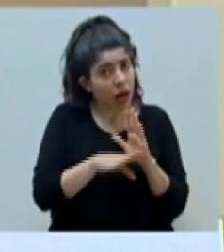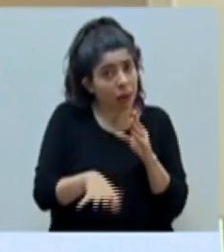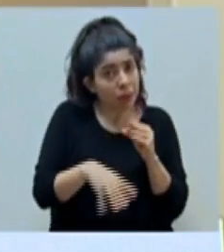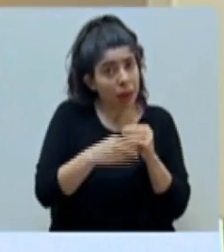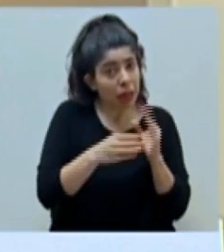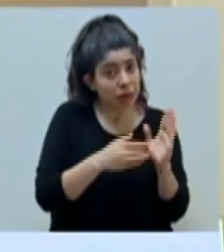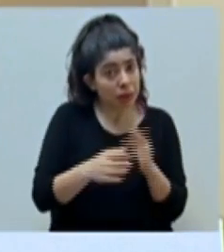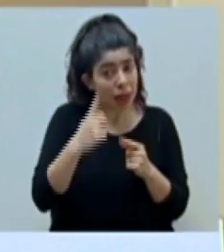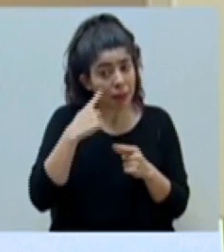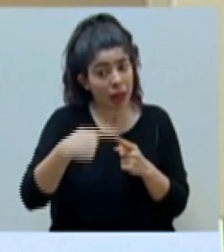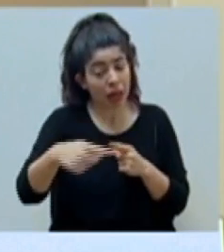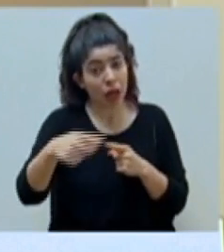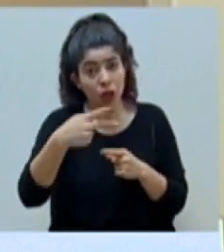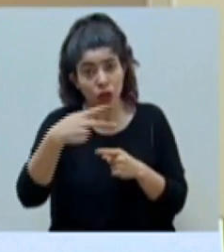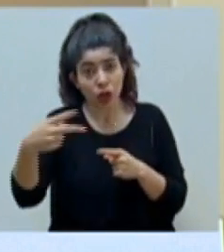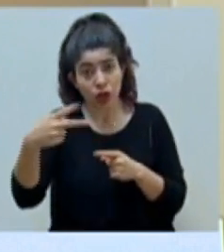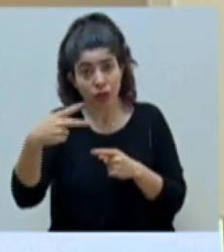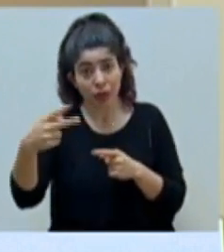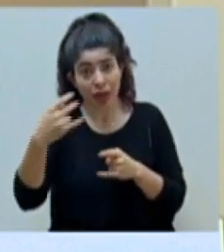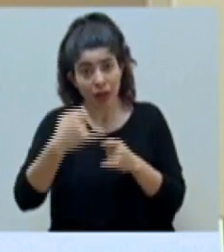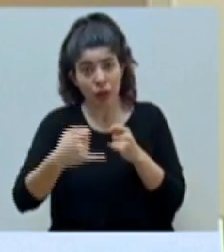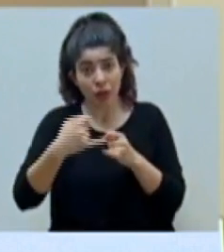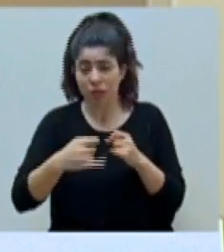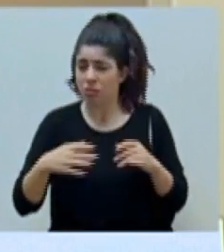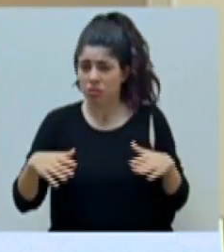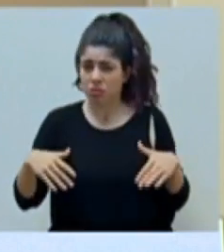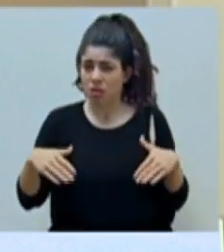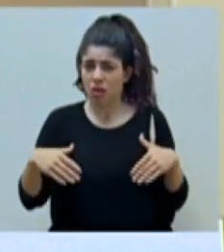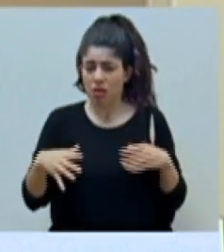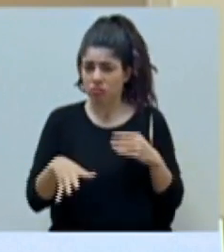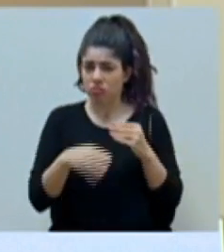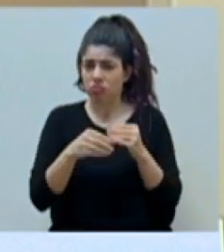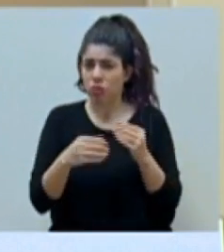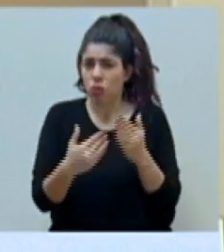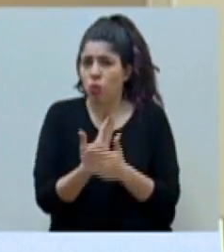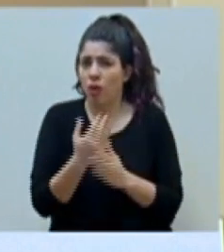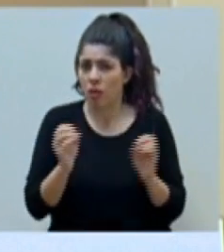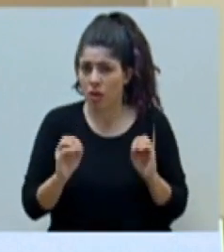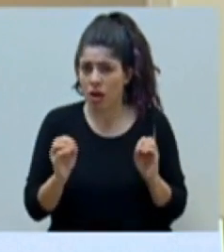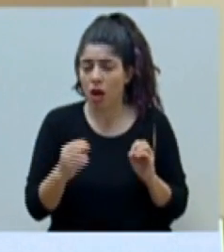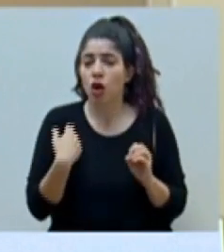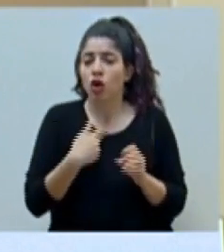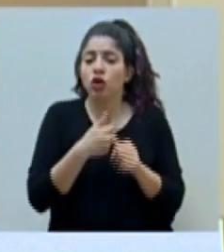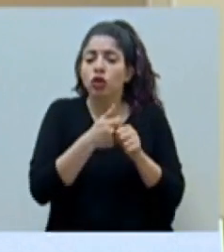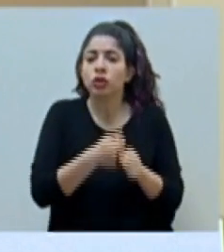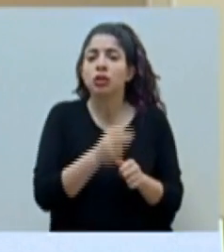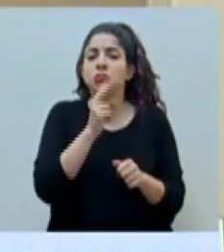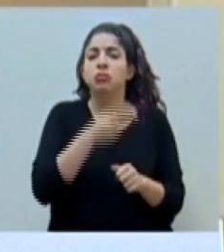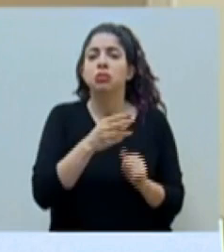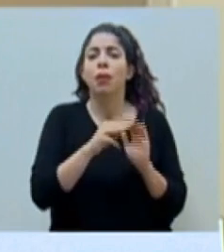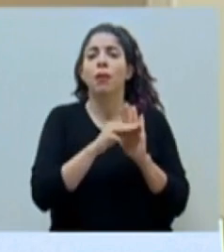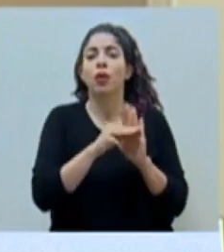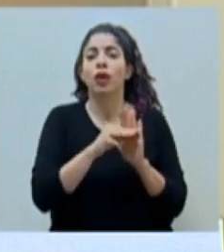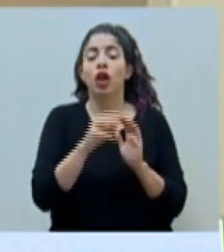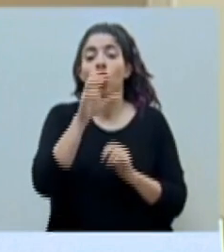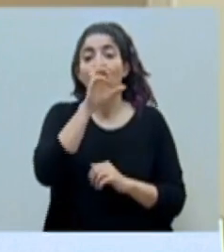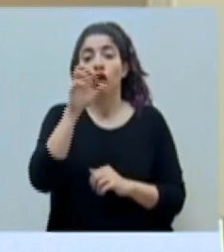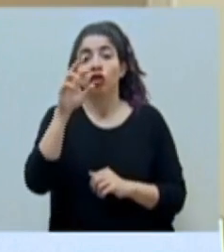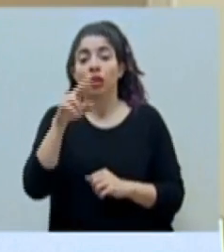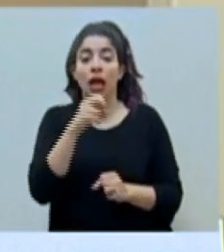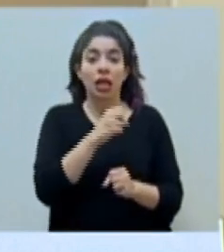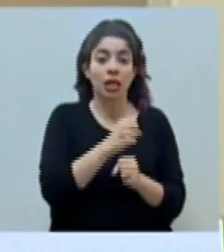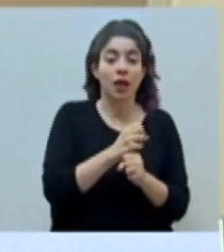adicionales para las últimas 2 semanas del año. Estamos trabajando sobre la base del modelo Costa Rica Trabaja y se Cuida. Ese modelo